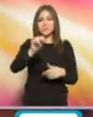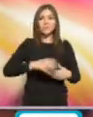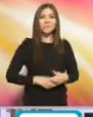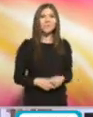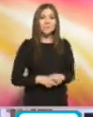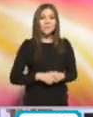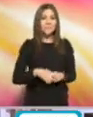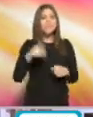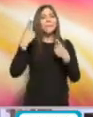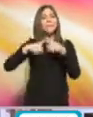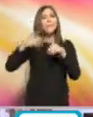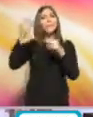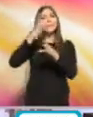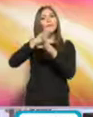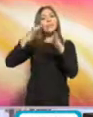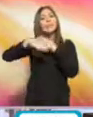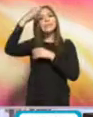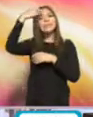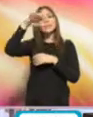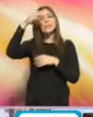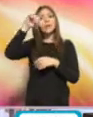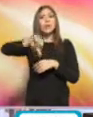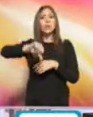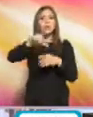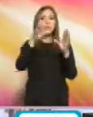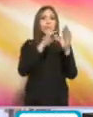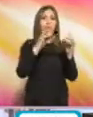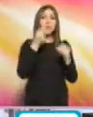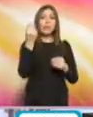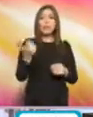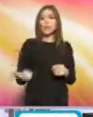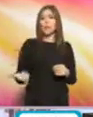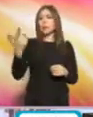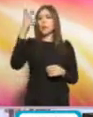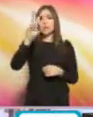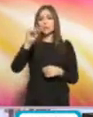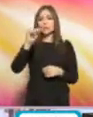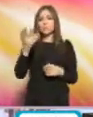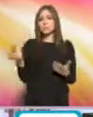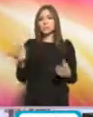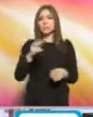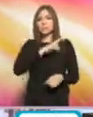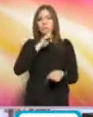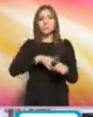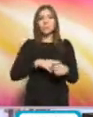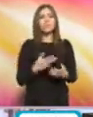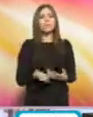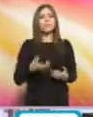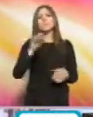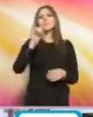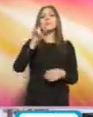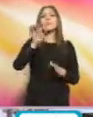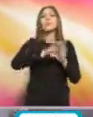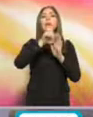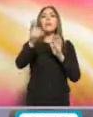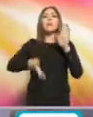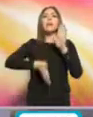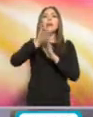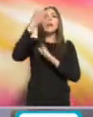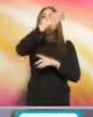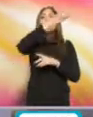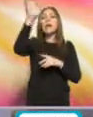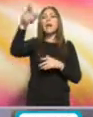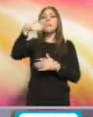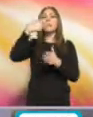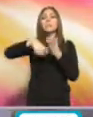estas experiencias que nos presentas el día de hoy, no tienen mayor costo, no son exagerados. Fíjate que eso, mira, de entrada a un picnic, pues Claro. ahora sí que tú vas al súper